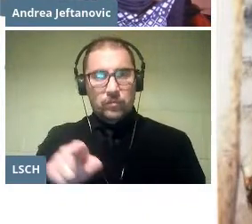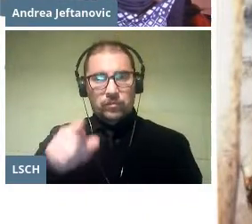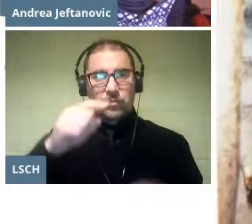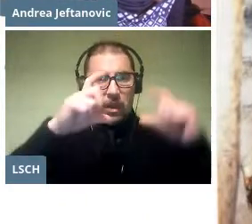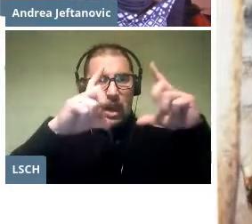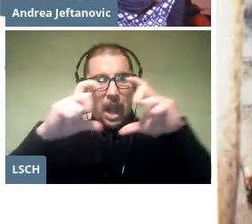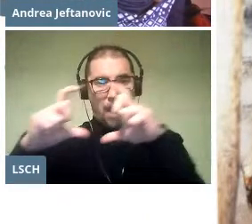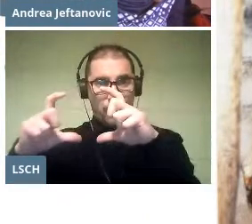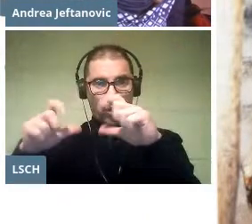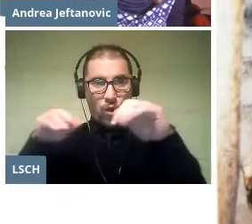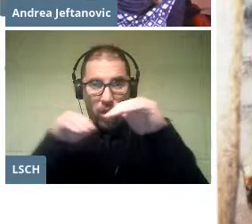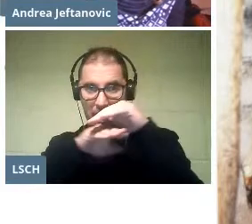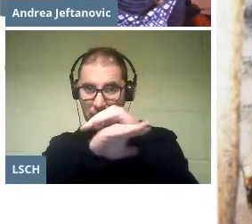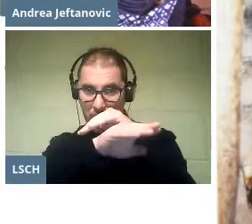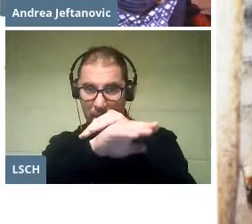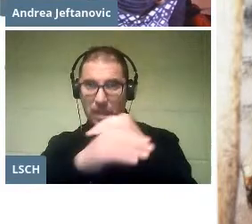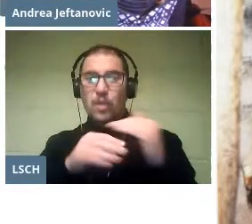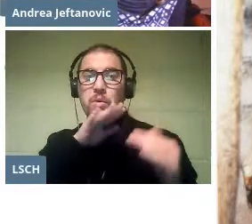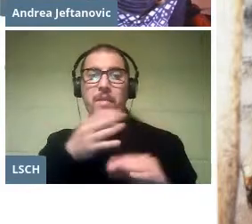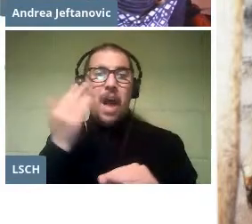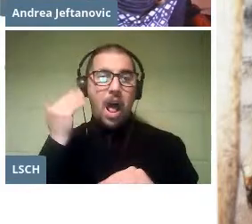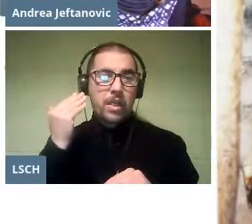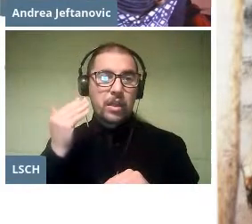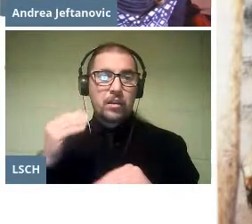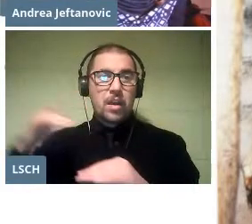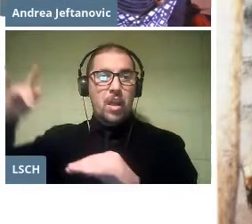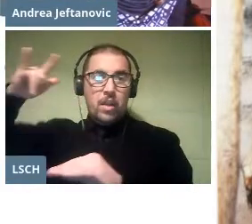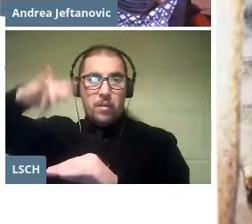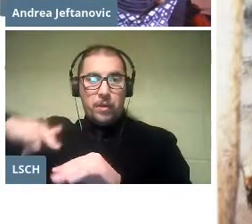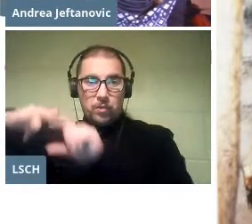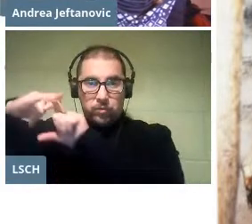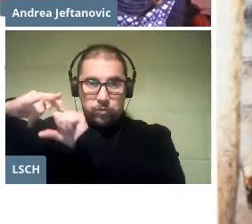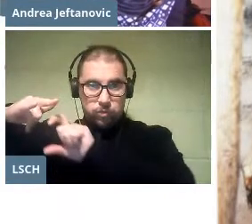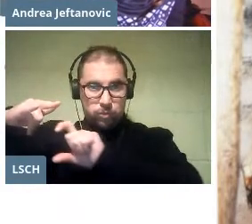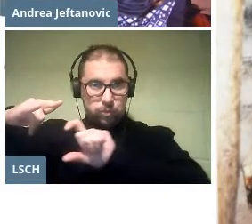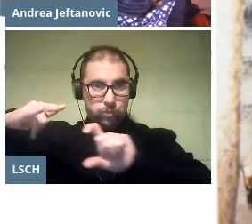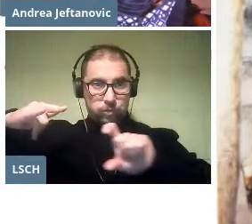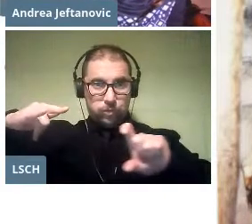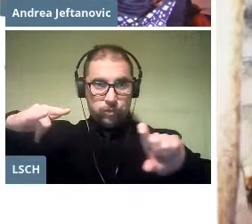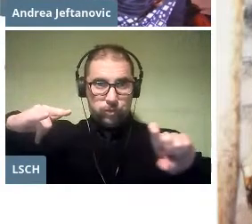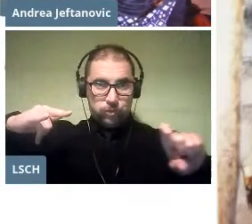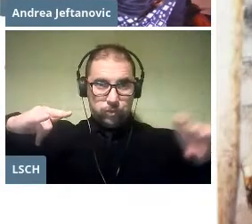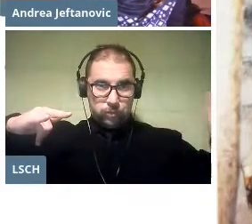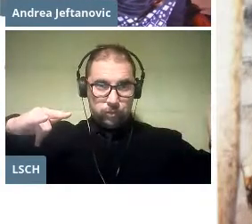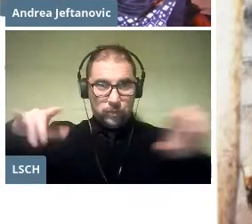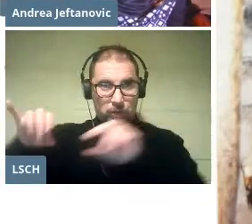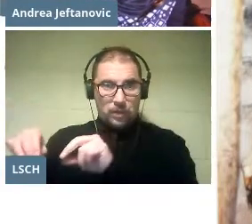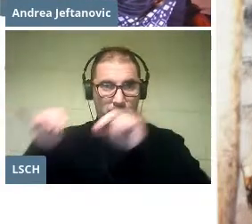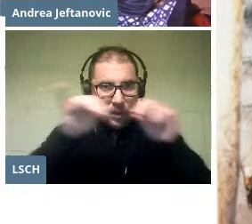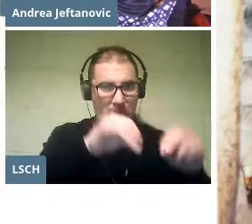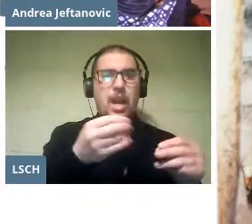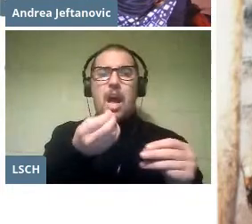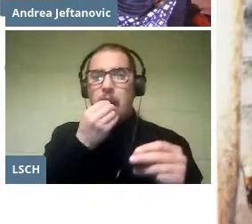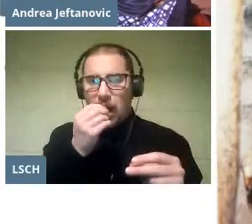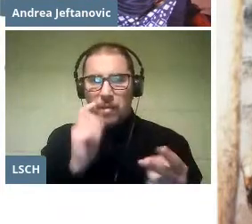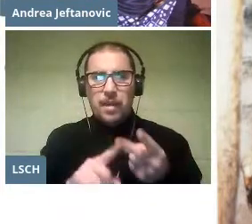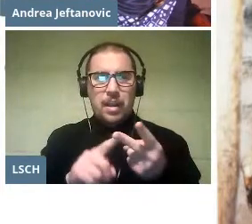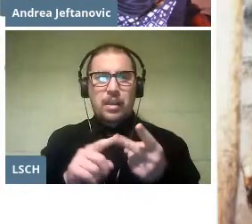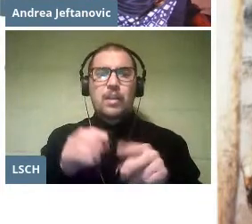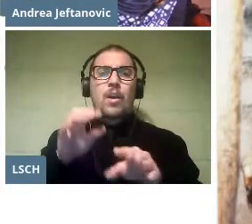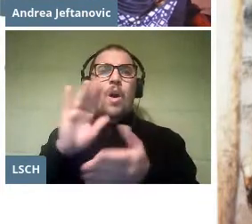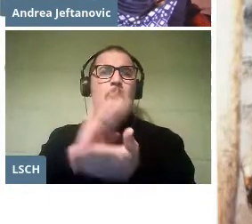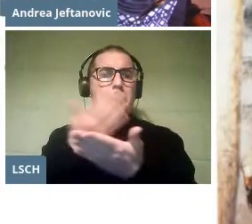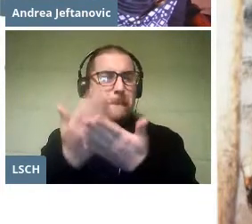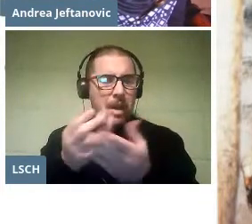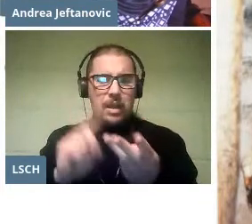Estas son las imágenes del uso de este túnel que permitió que se transportaran alimentos, insumos